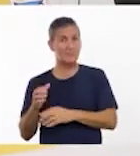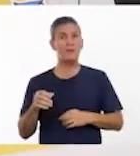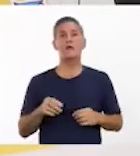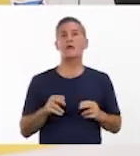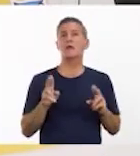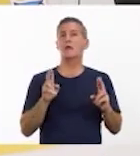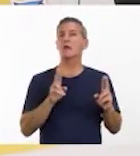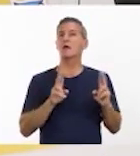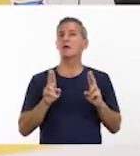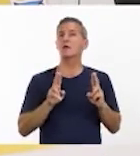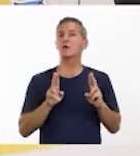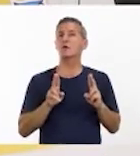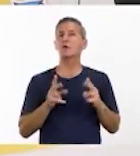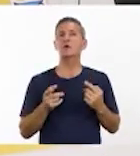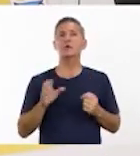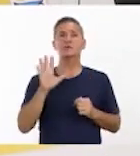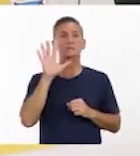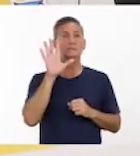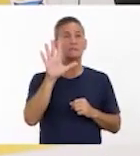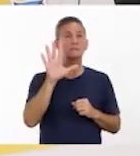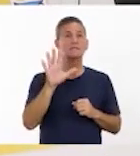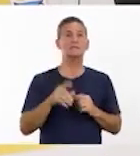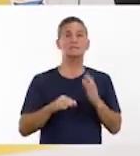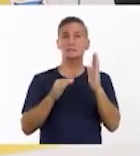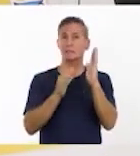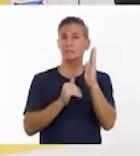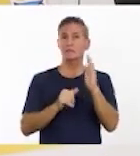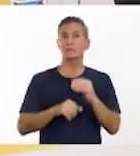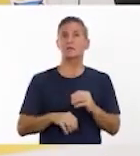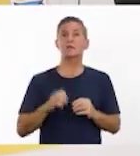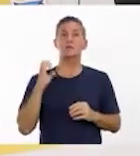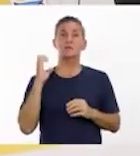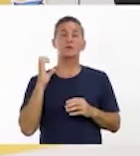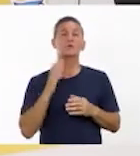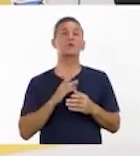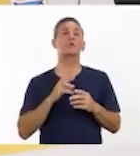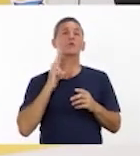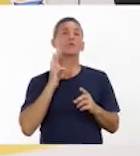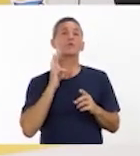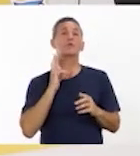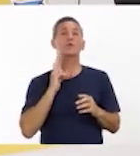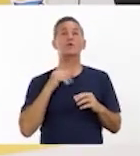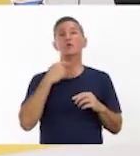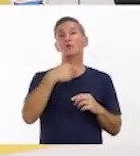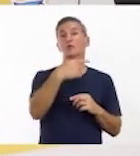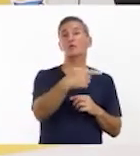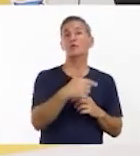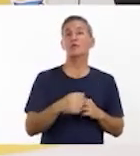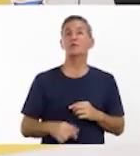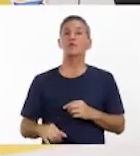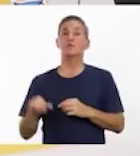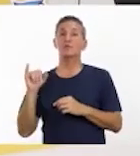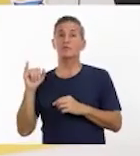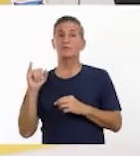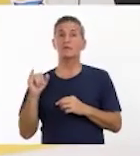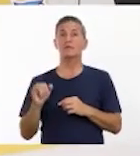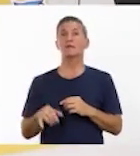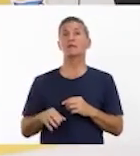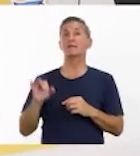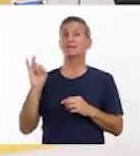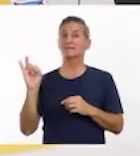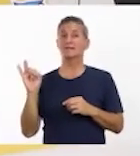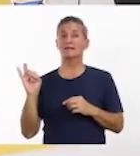Pasemos entonces a orientar el quinto semestre, curso regular, y el séptimo